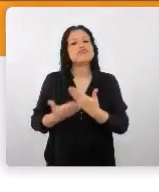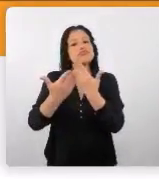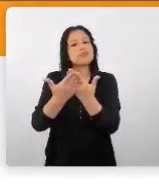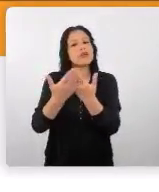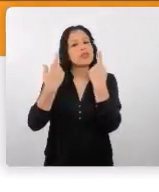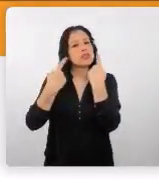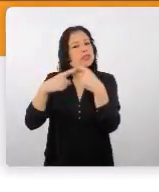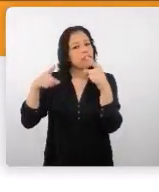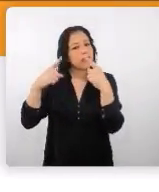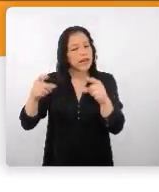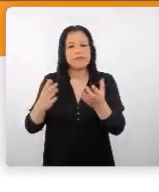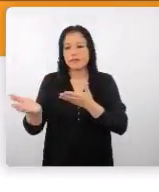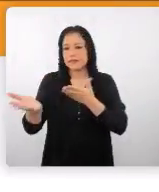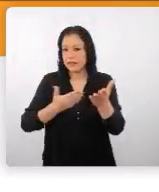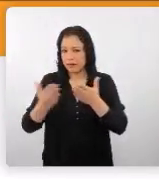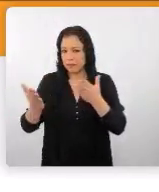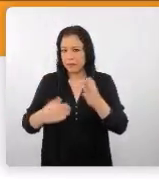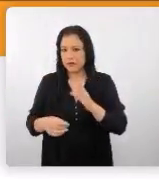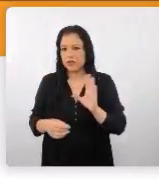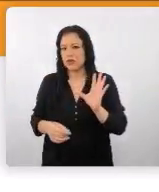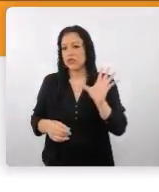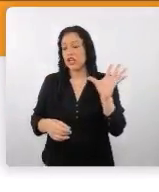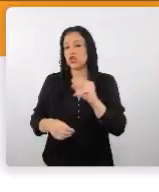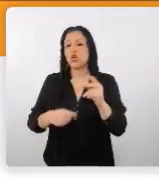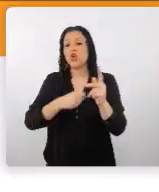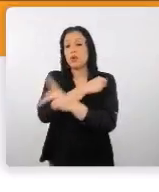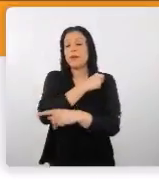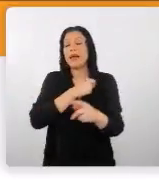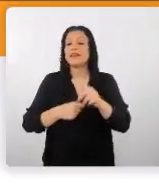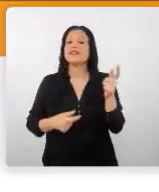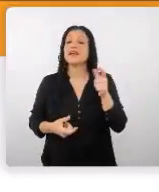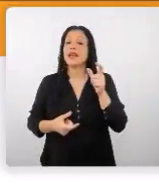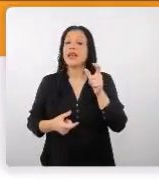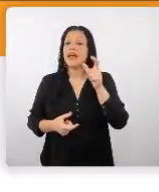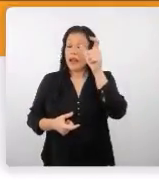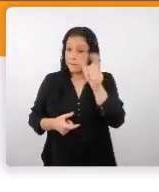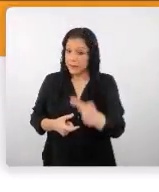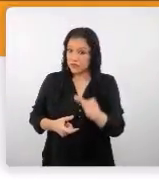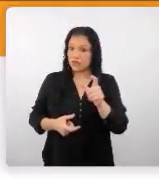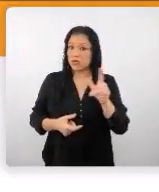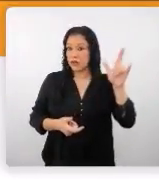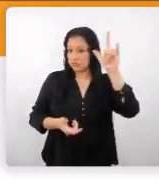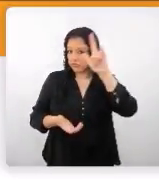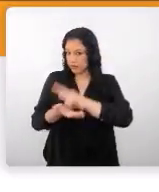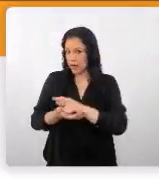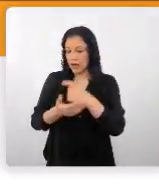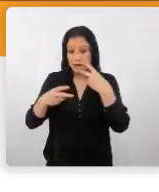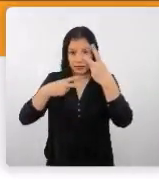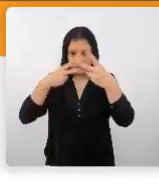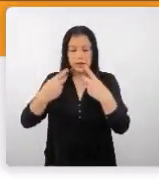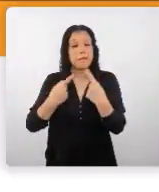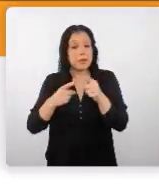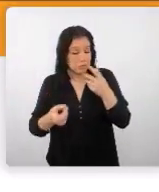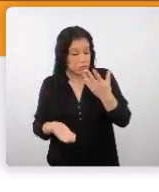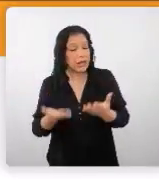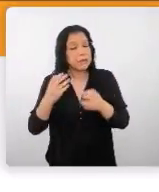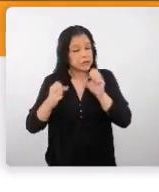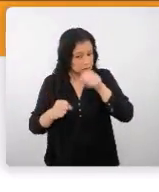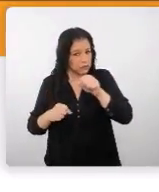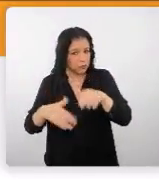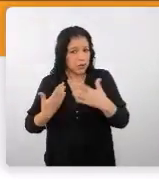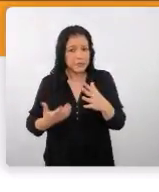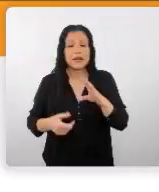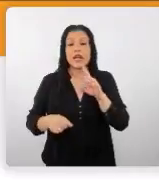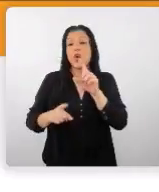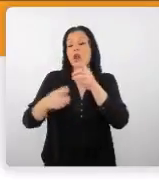los diferentes servicios a nivel nacional, ¿no? Sin embargo, lo que sí puede ocurrir es que un